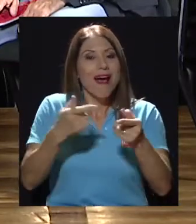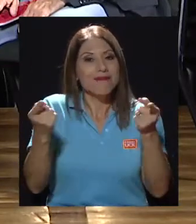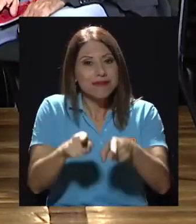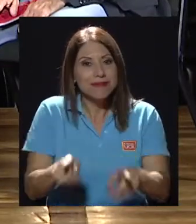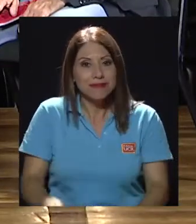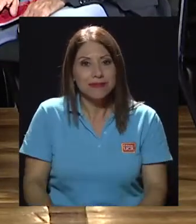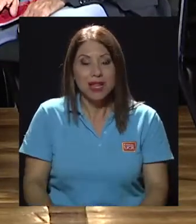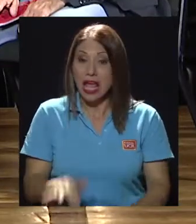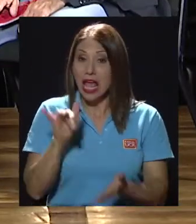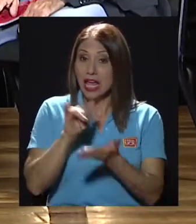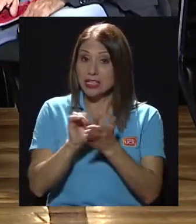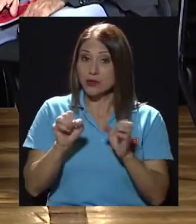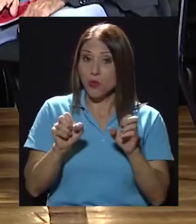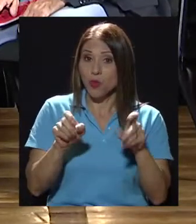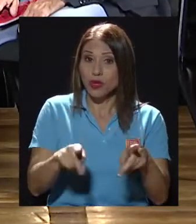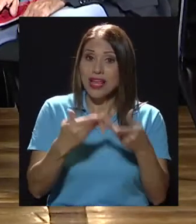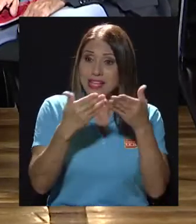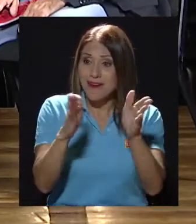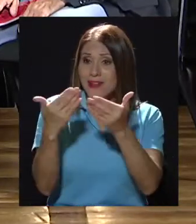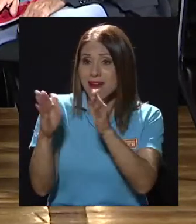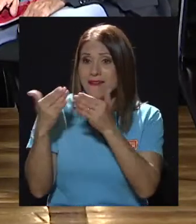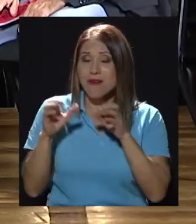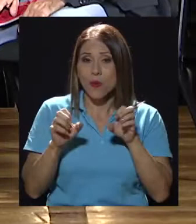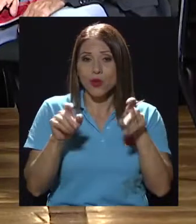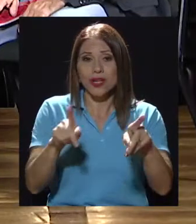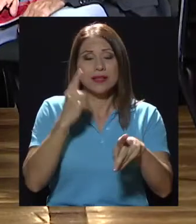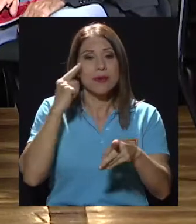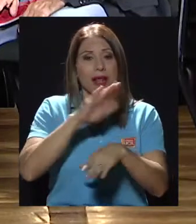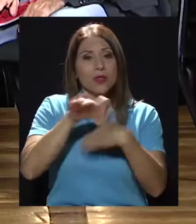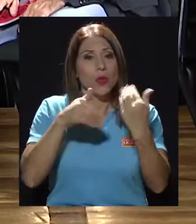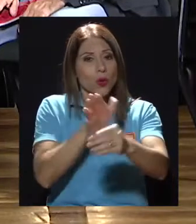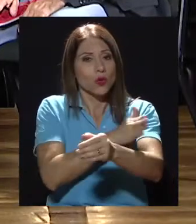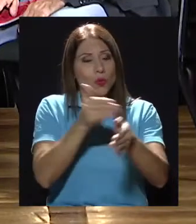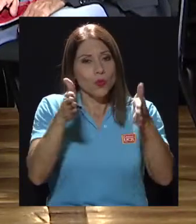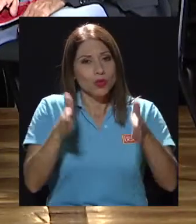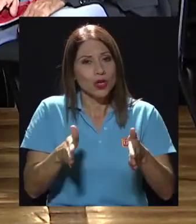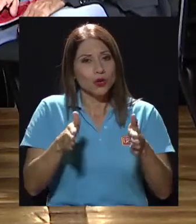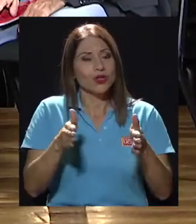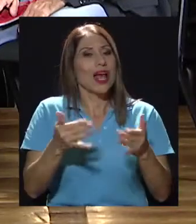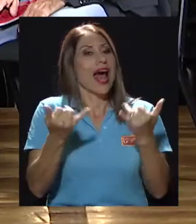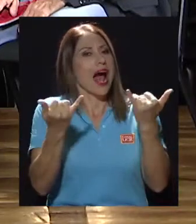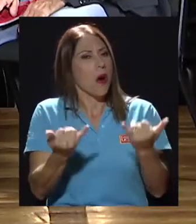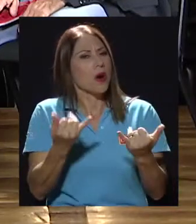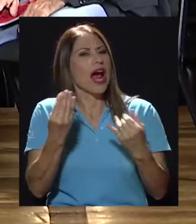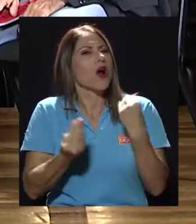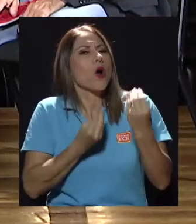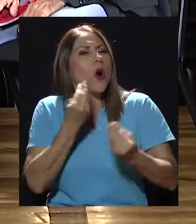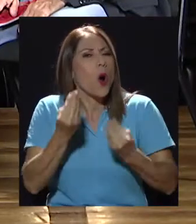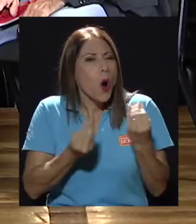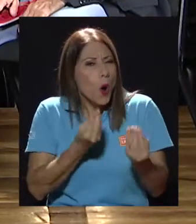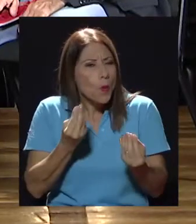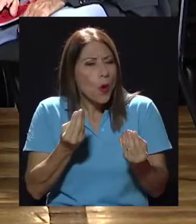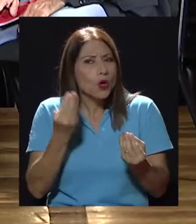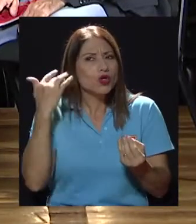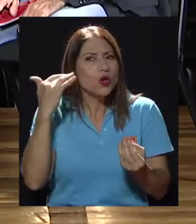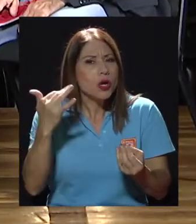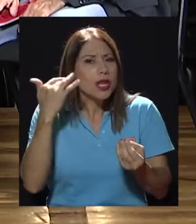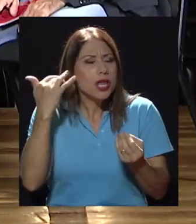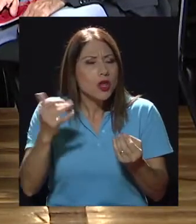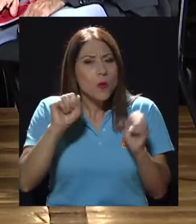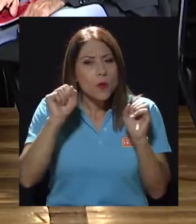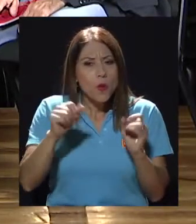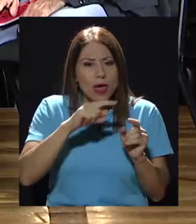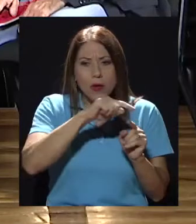abre puertas a todos los músicos y creo que en este caso específico de cómo armonizar y poner el sonido en un